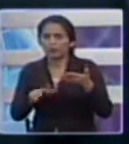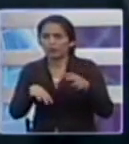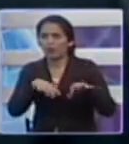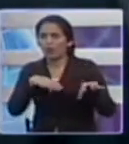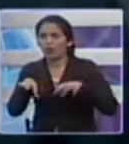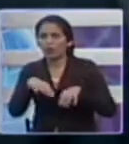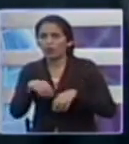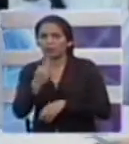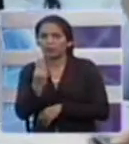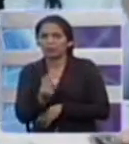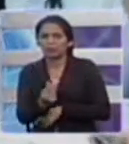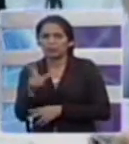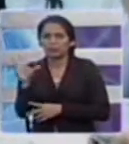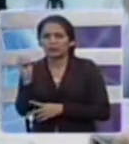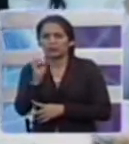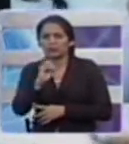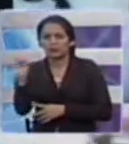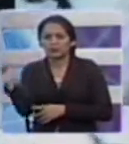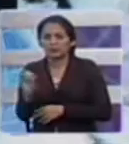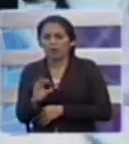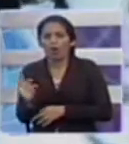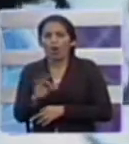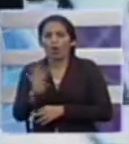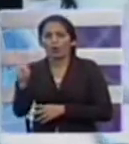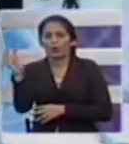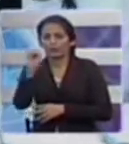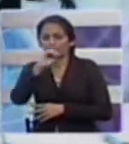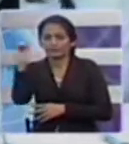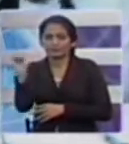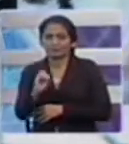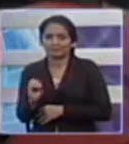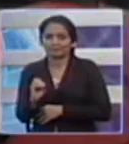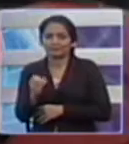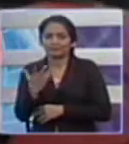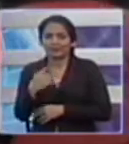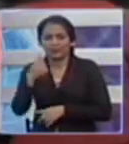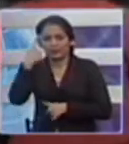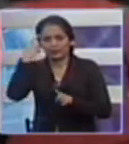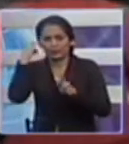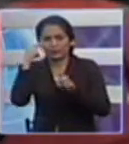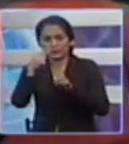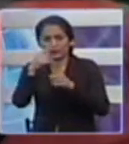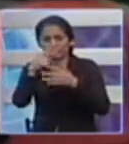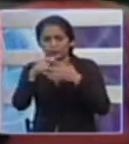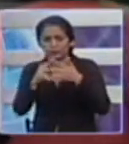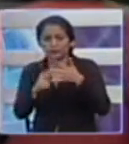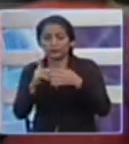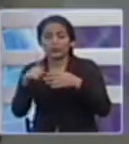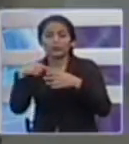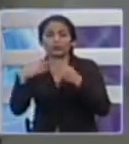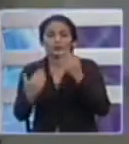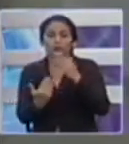40, del 50%. Es así que está financiado el nuevo presupuesto del año 2017. Hernán Samaniego, Telerama Noticias.